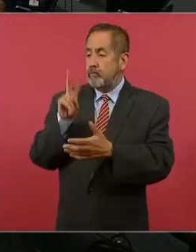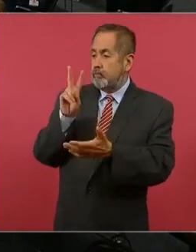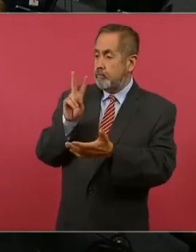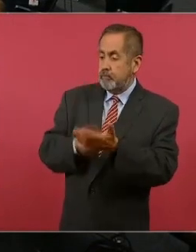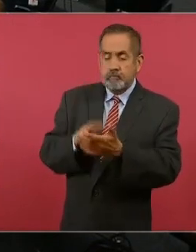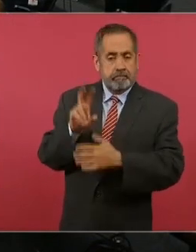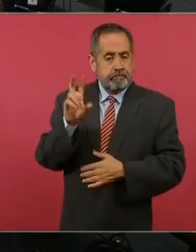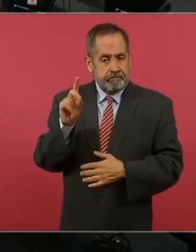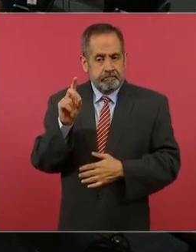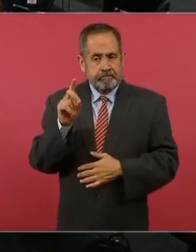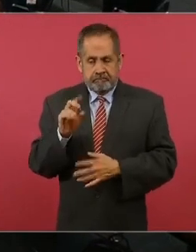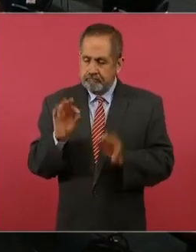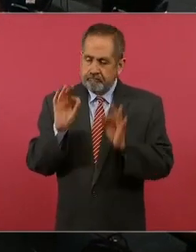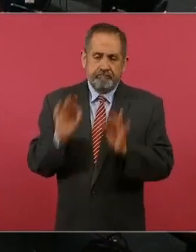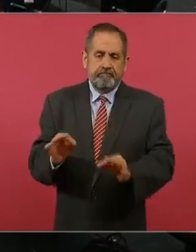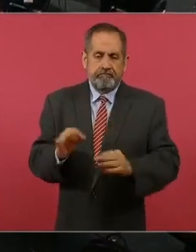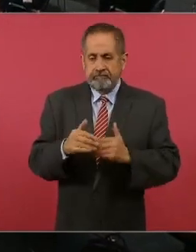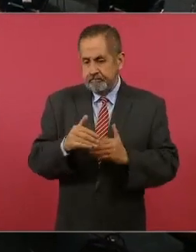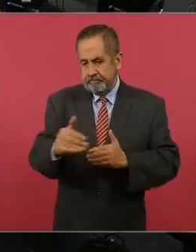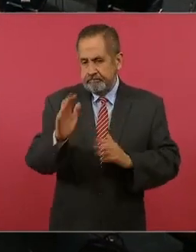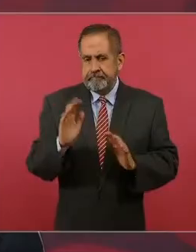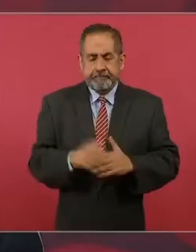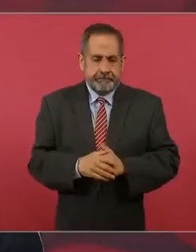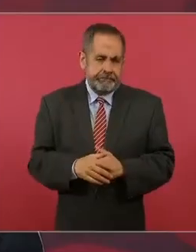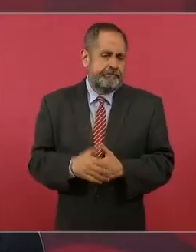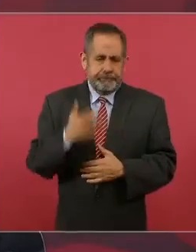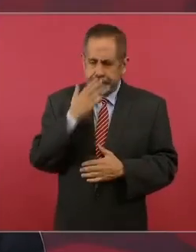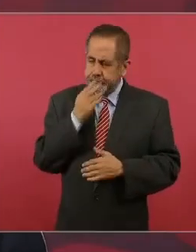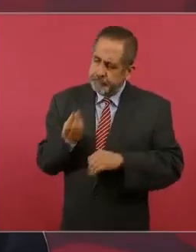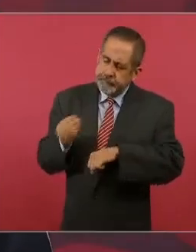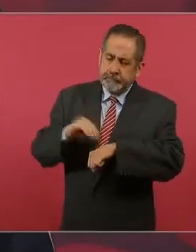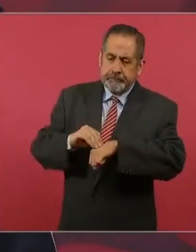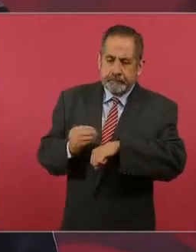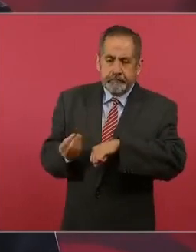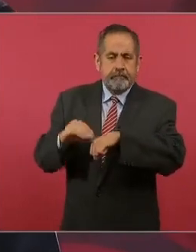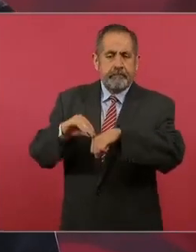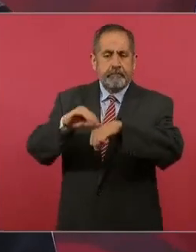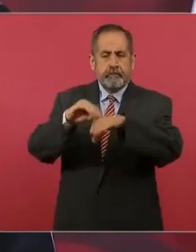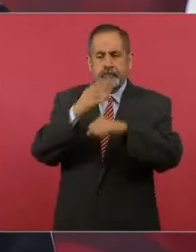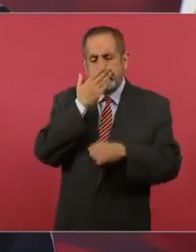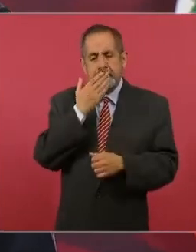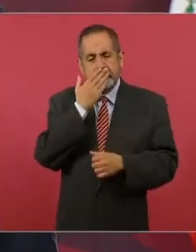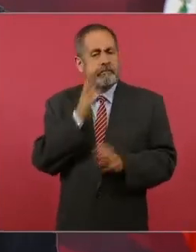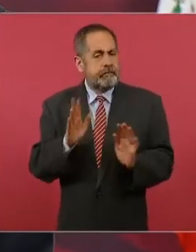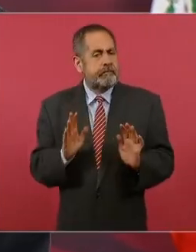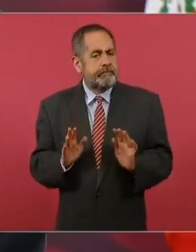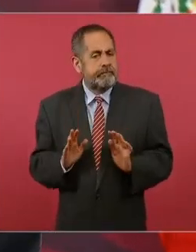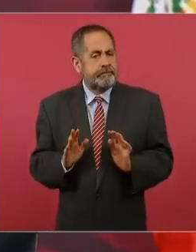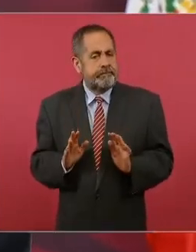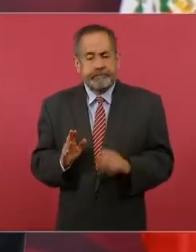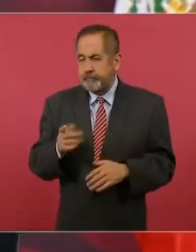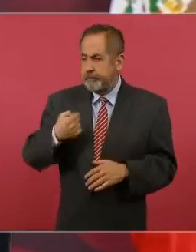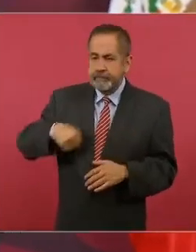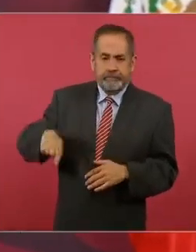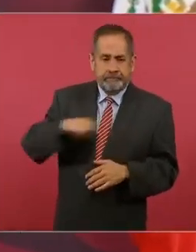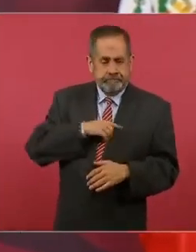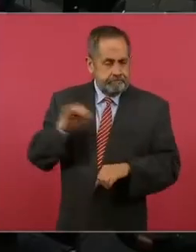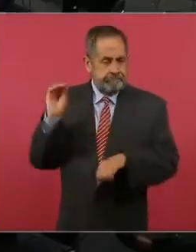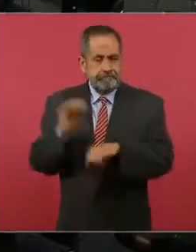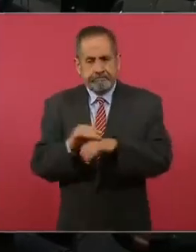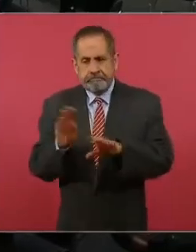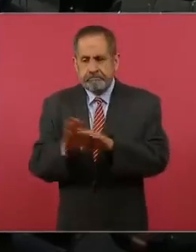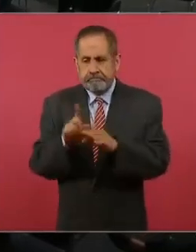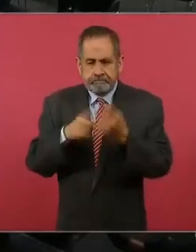Sí, fue importante, pues, que hay un incremento. Nosotros también establecimos de que